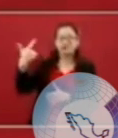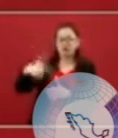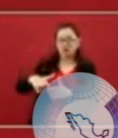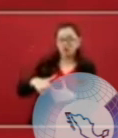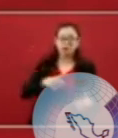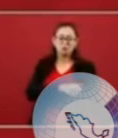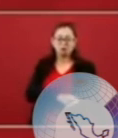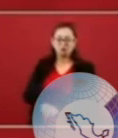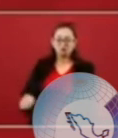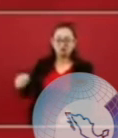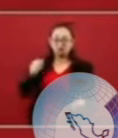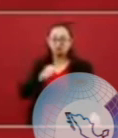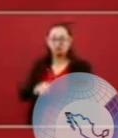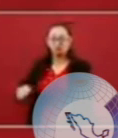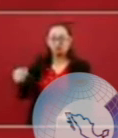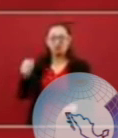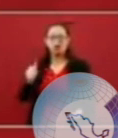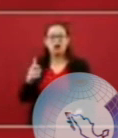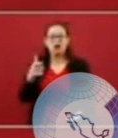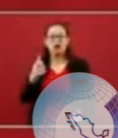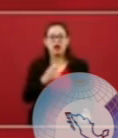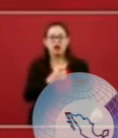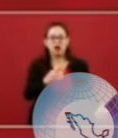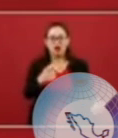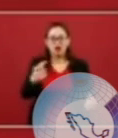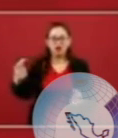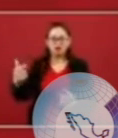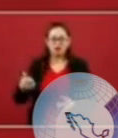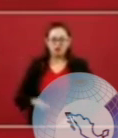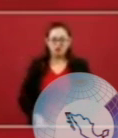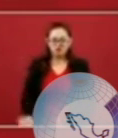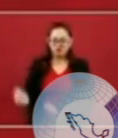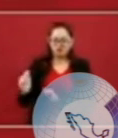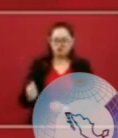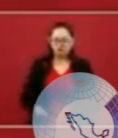incluso hacer zanjas para